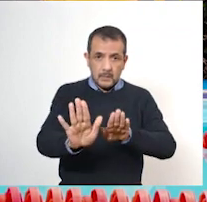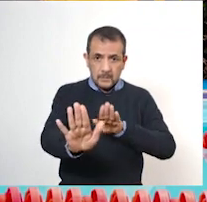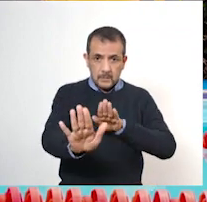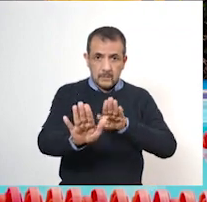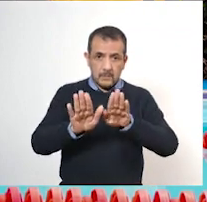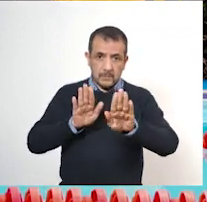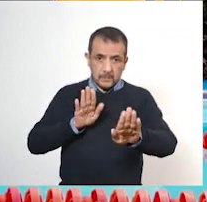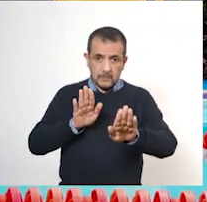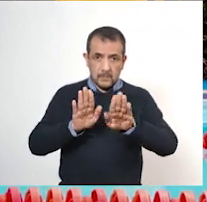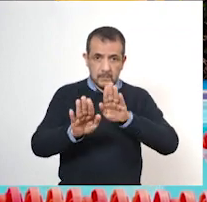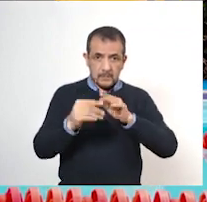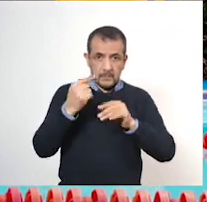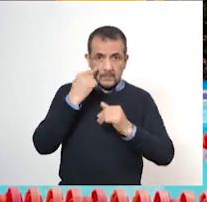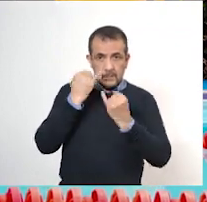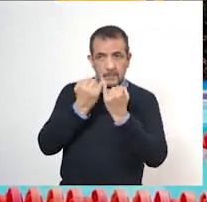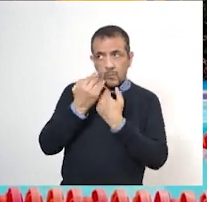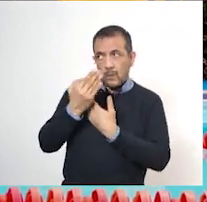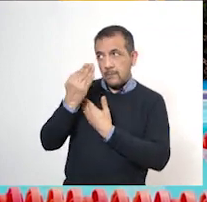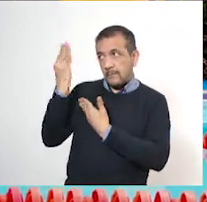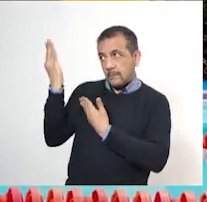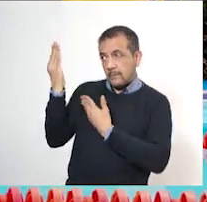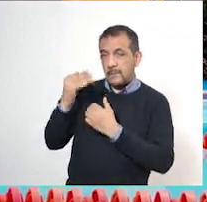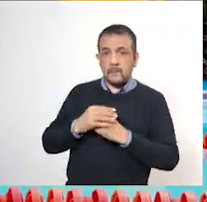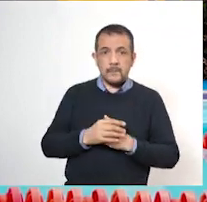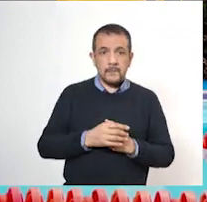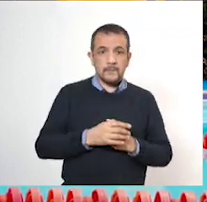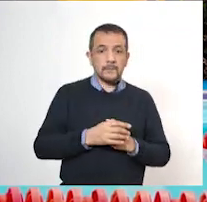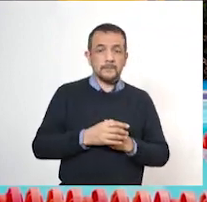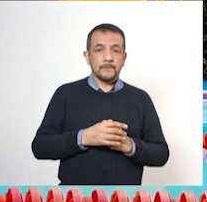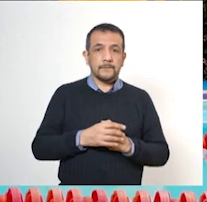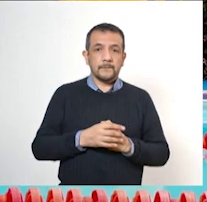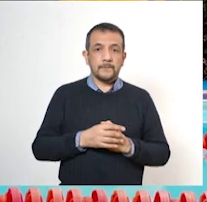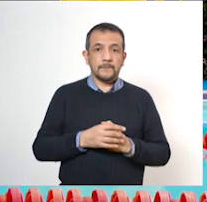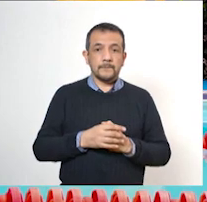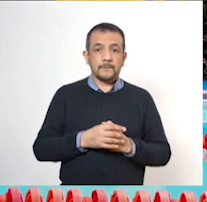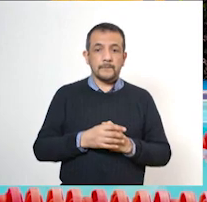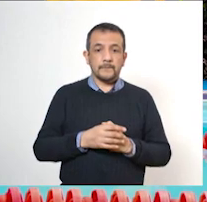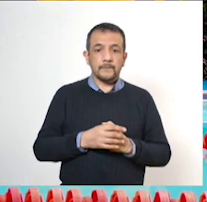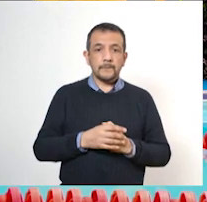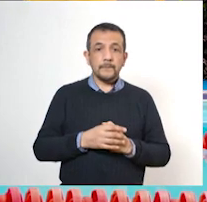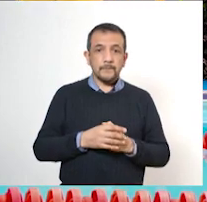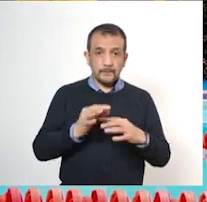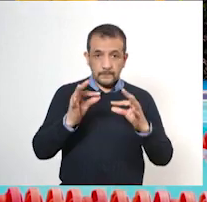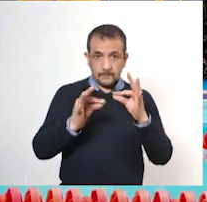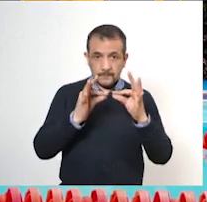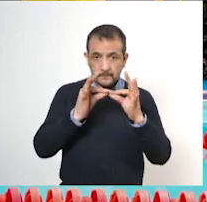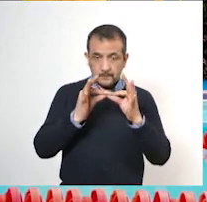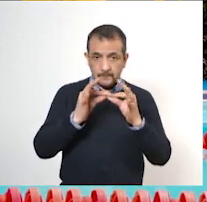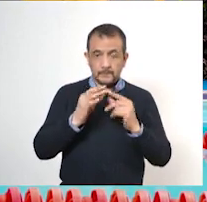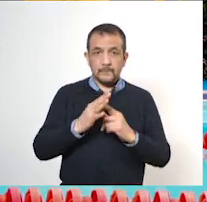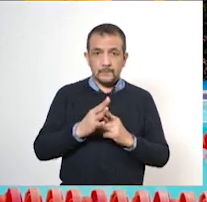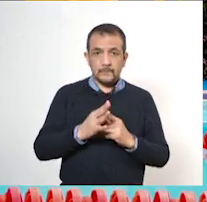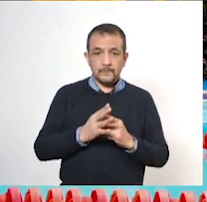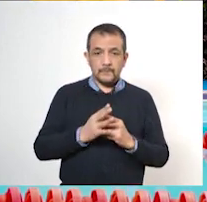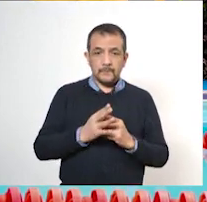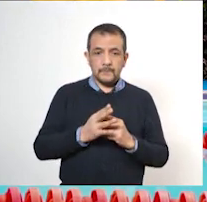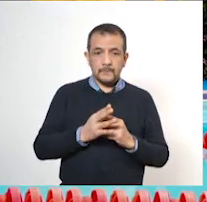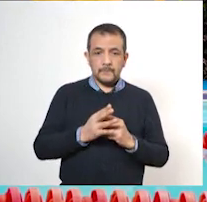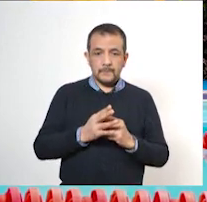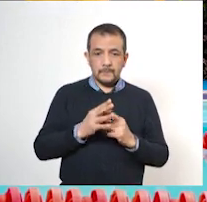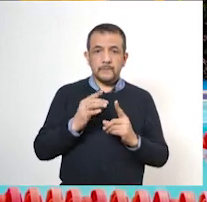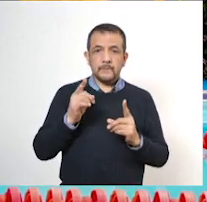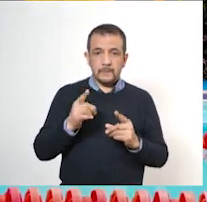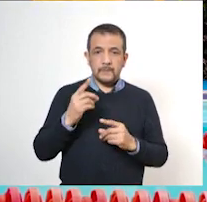Primero una y después otra. Y lo vamos a ir alternando sin volver a bajar las piernas. ¿Listo, Paul?